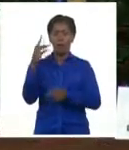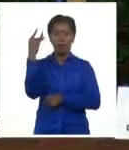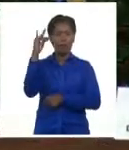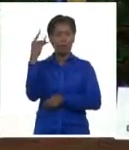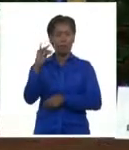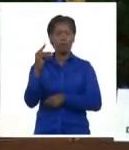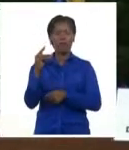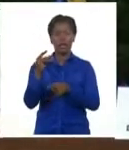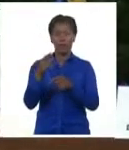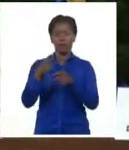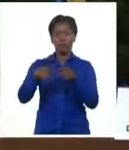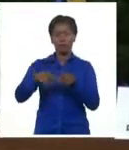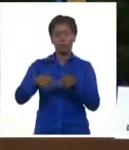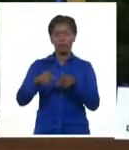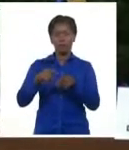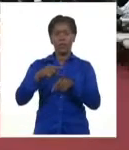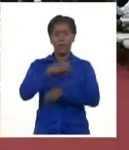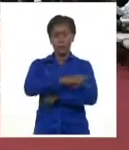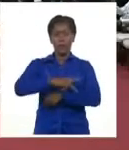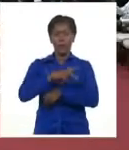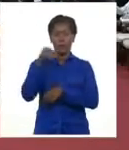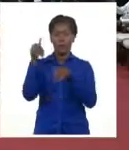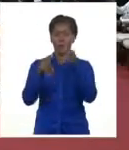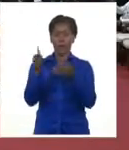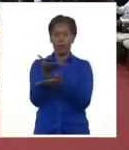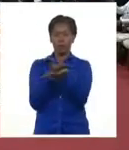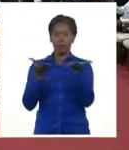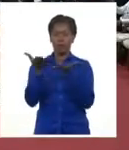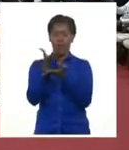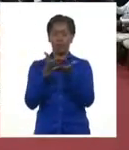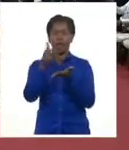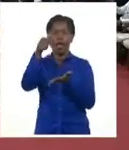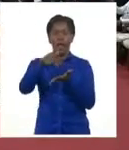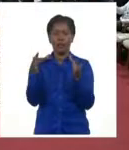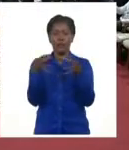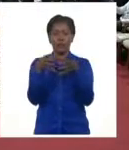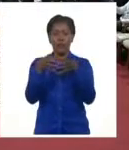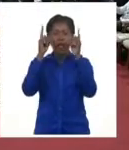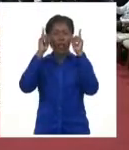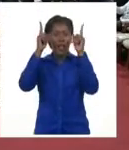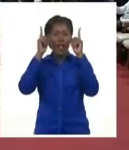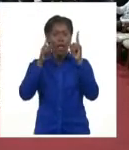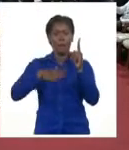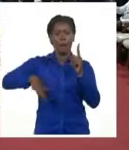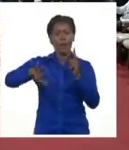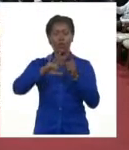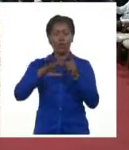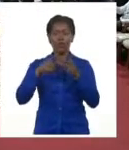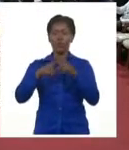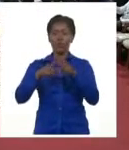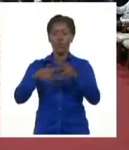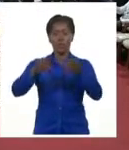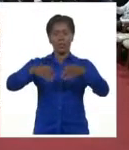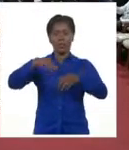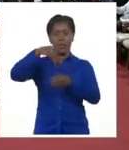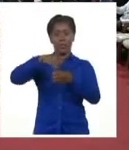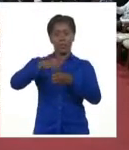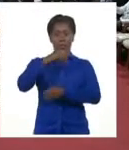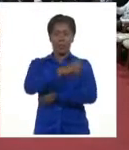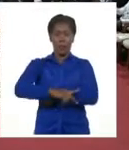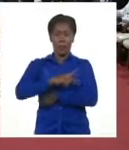las Granadinas, Antigua y Barbuda, San Cristóbal y Nieves, Santa Lucía y Granada. La